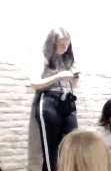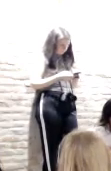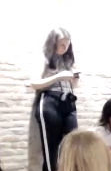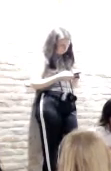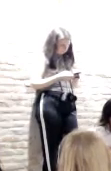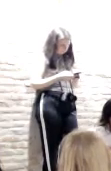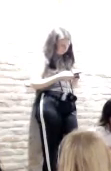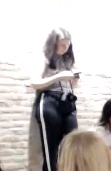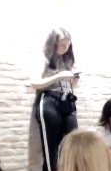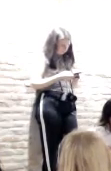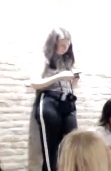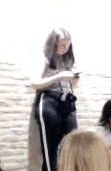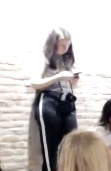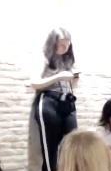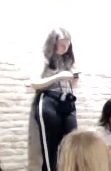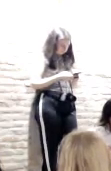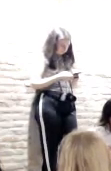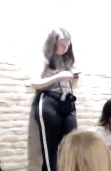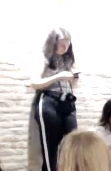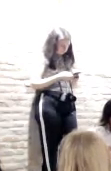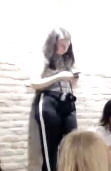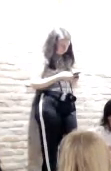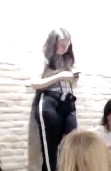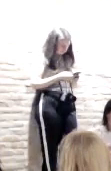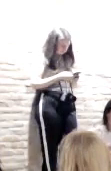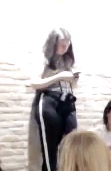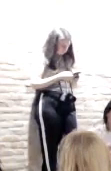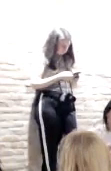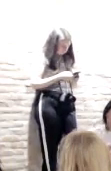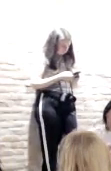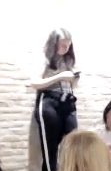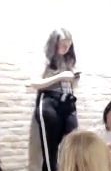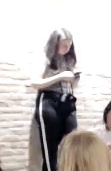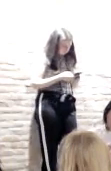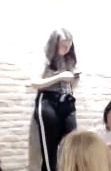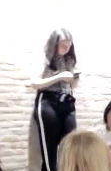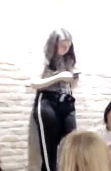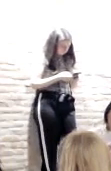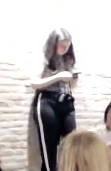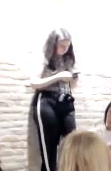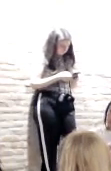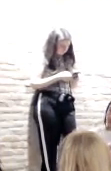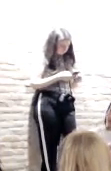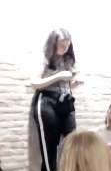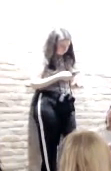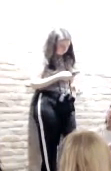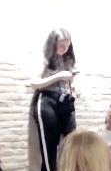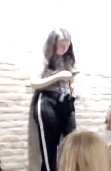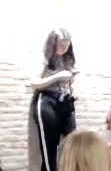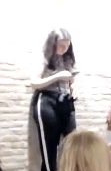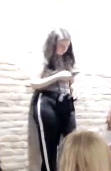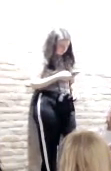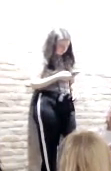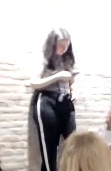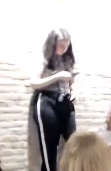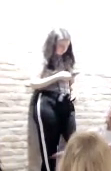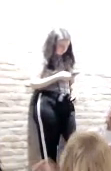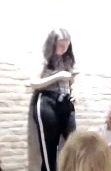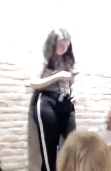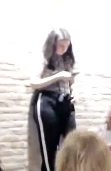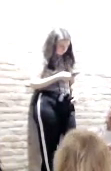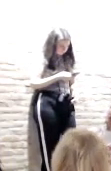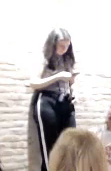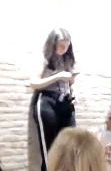contacto Violeta se pudo y con la el asesoramiento de discapacidad eh que era nuestra preocupación también